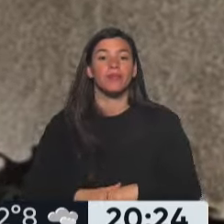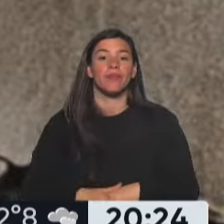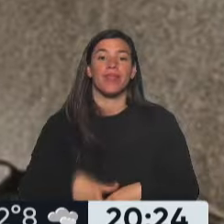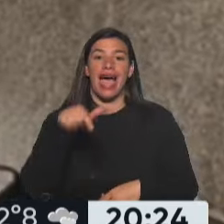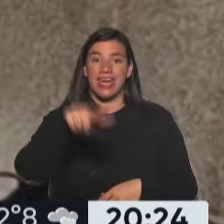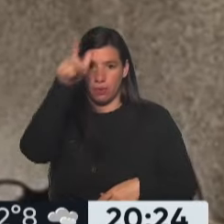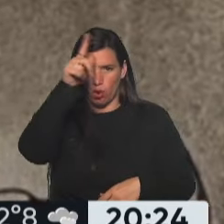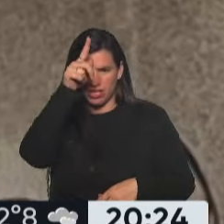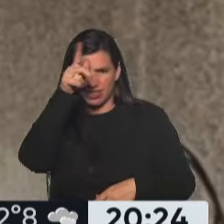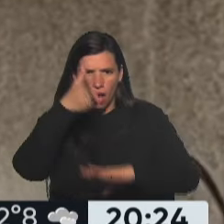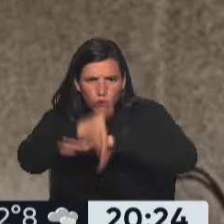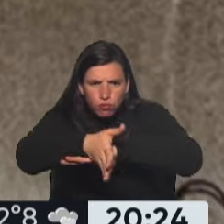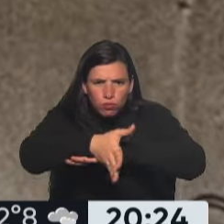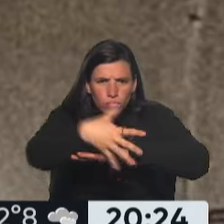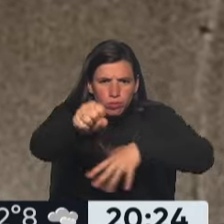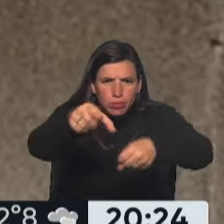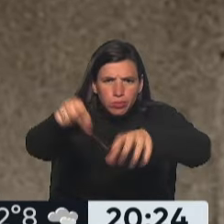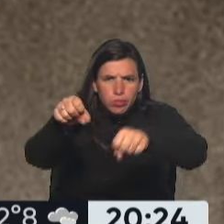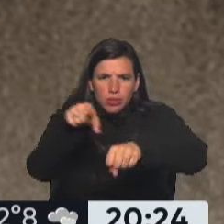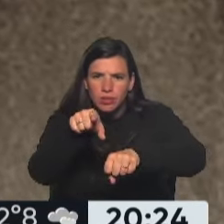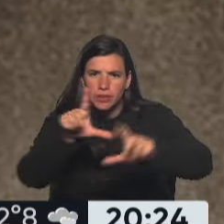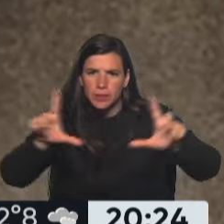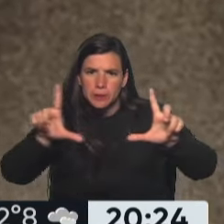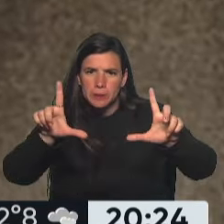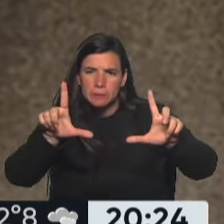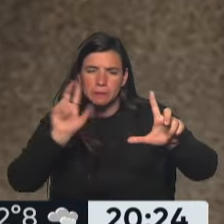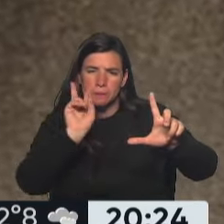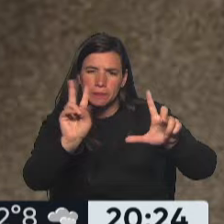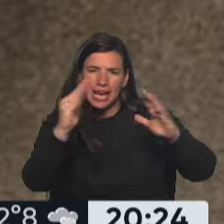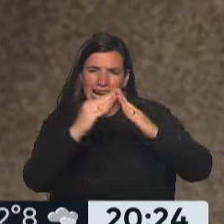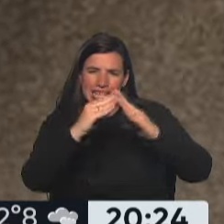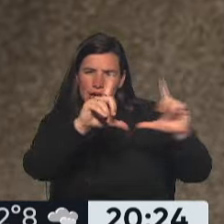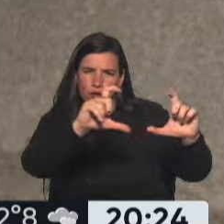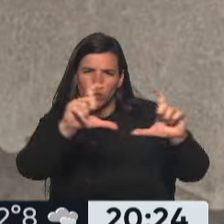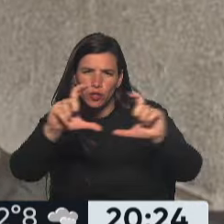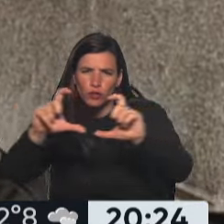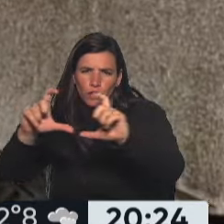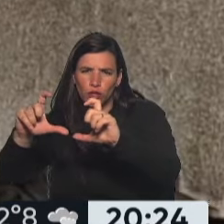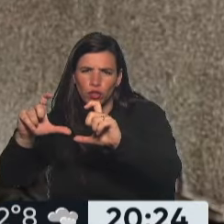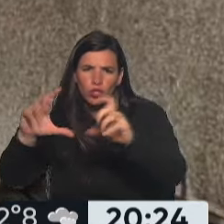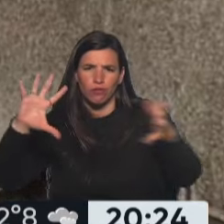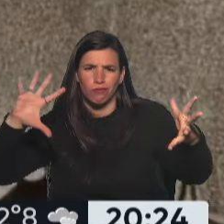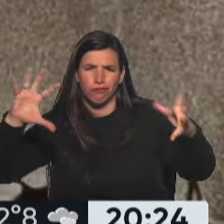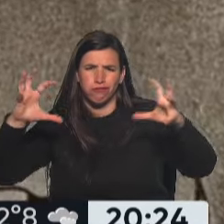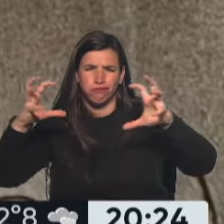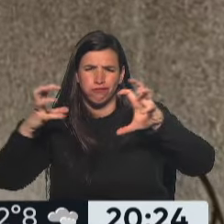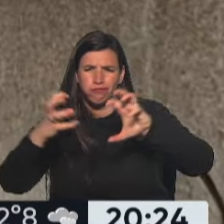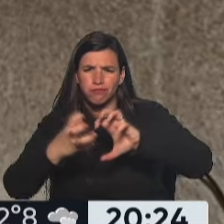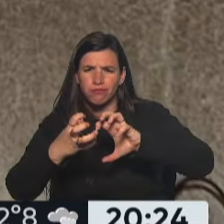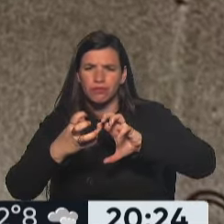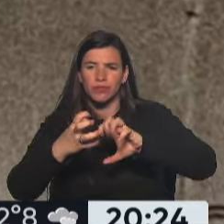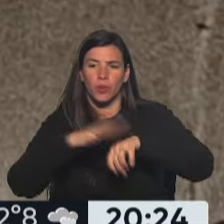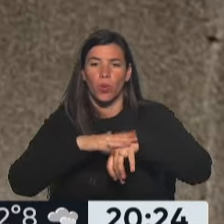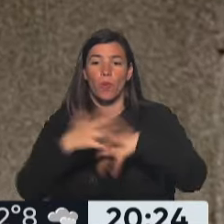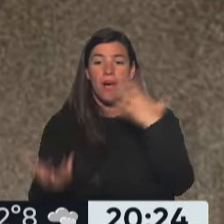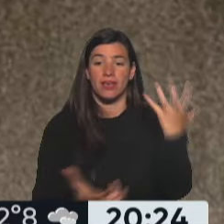policía estaba haciendo el allanamiento por fuera. Y ahí estamos viendo las fotos de lo que quedó de la casa, de lo que fue el incendio.